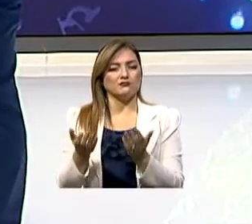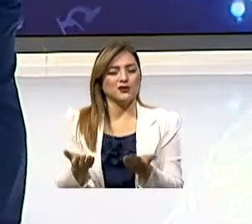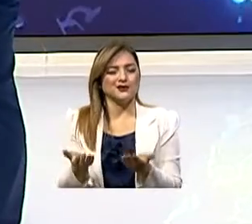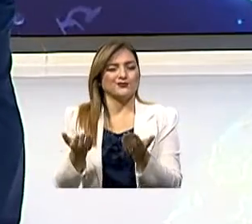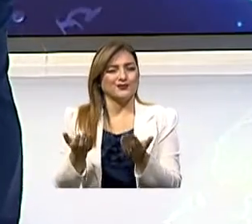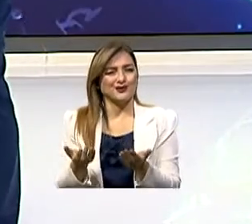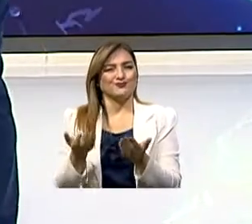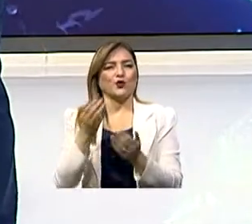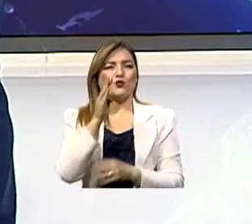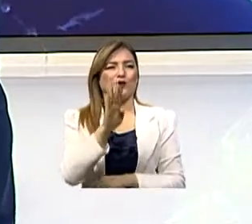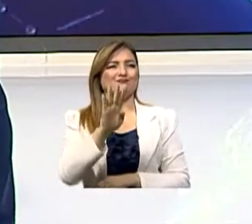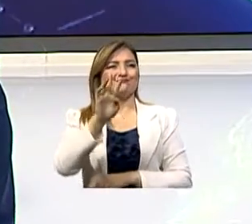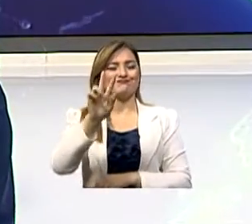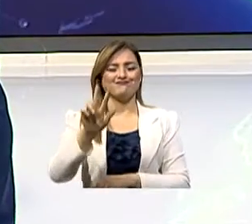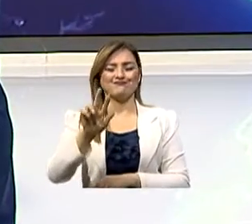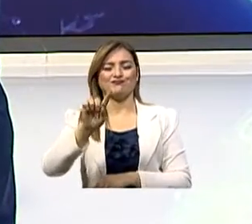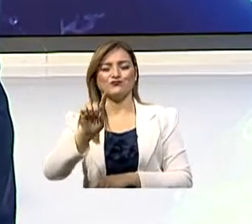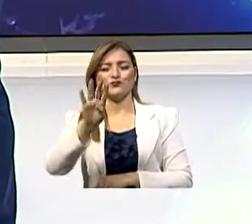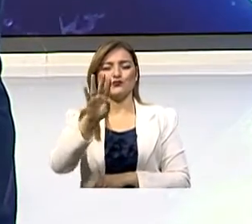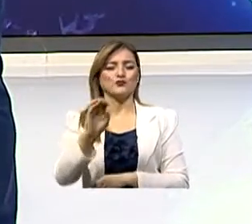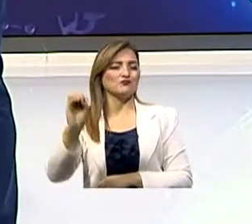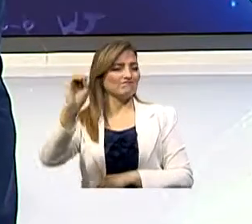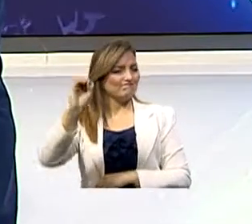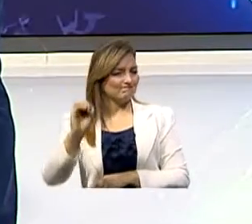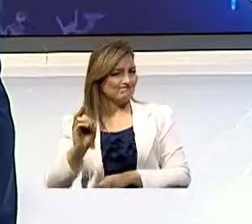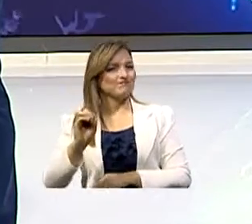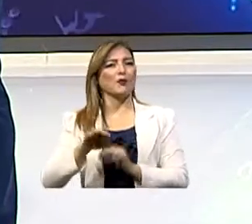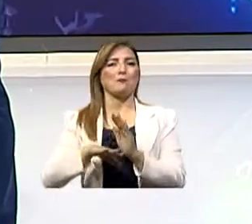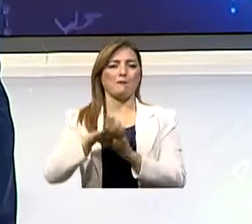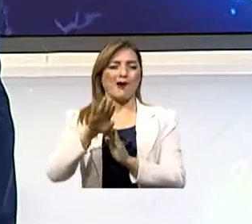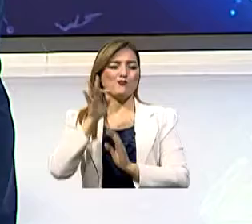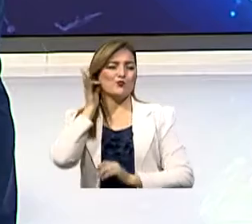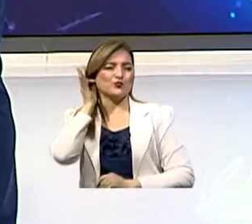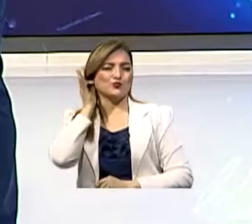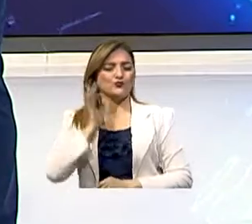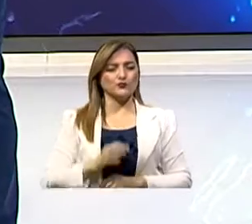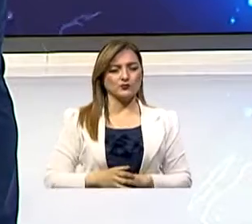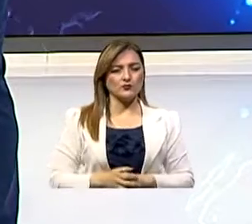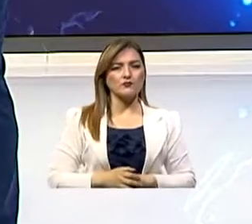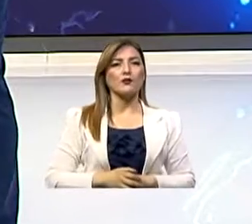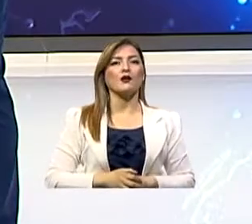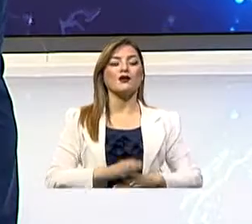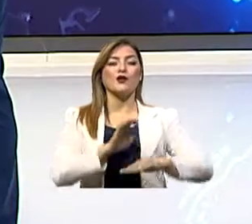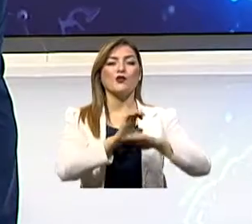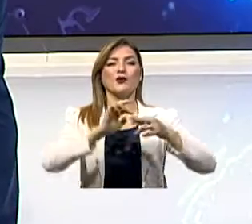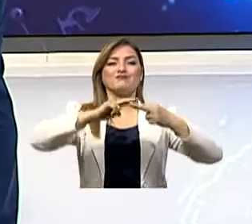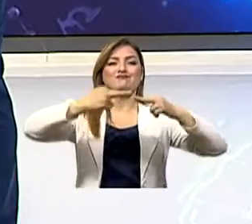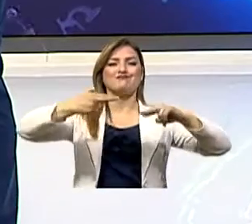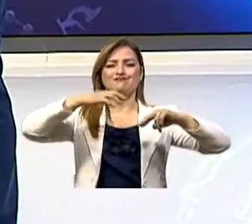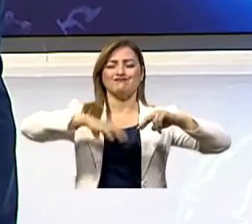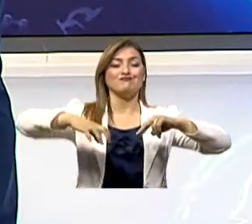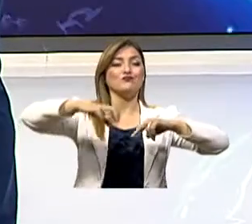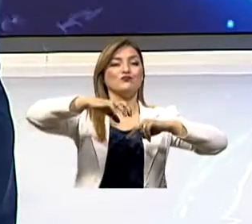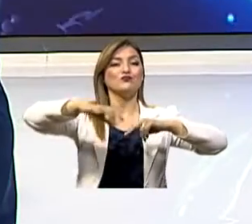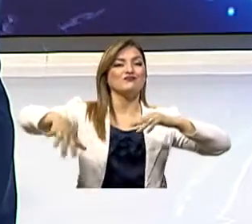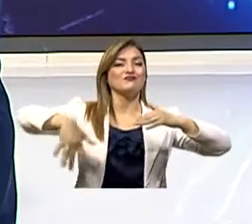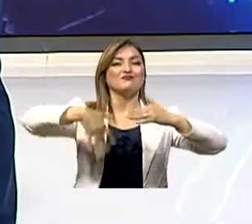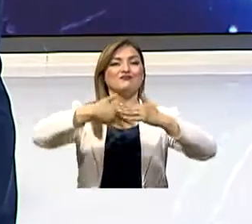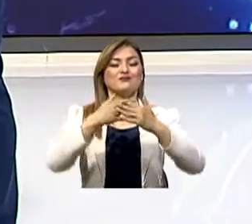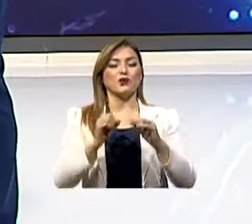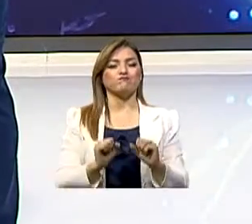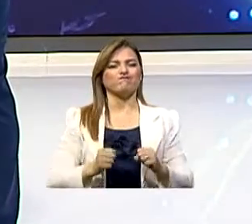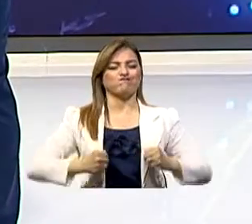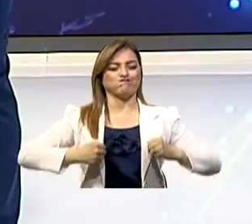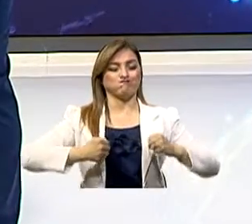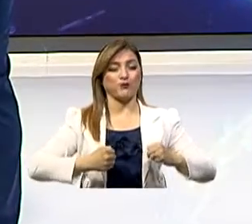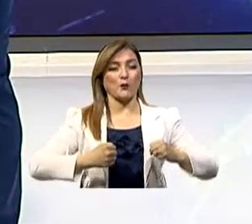tenemos un 43.4 por ciento más que las mujeres en todas las regiones del ecuador sin lugar a duda existe sobrepeso u